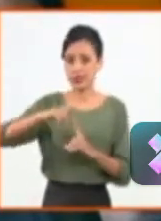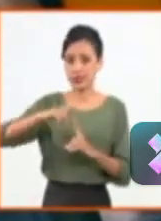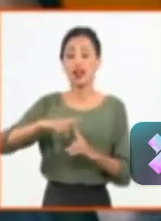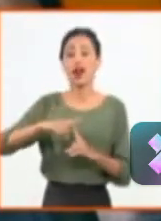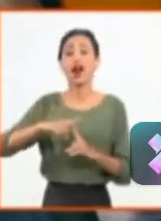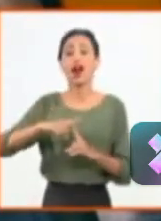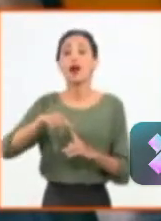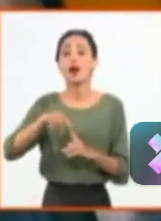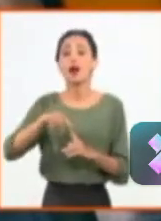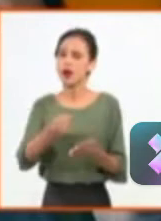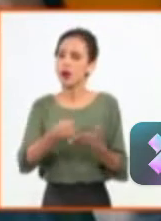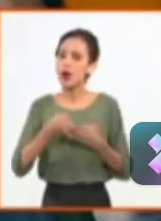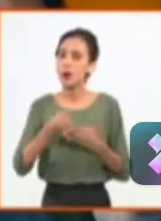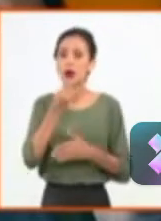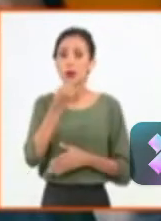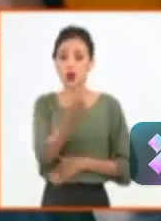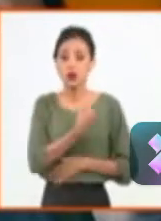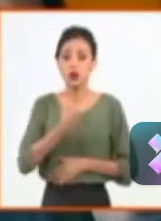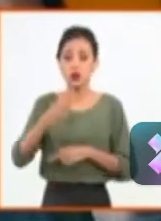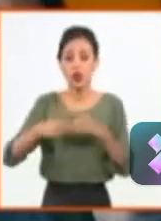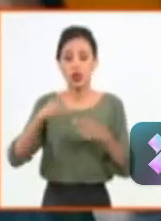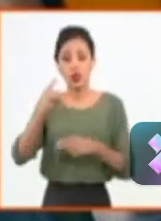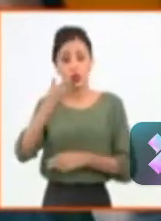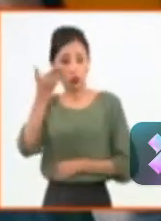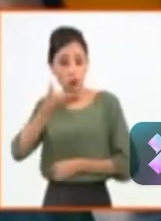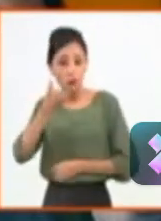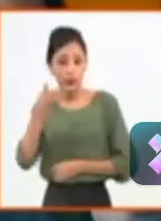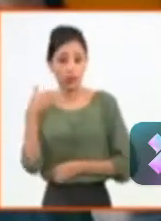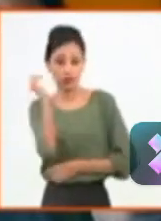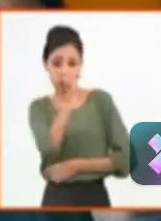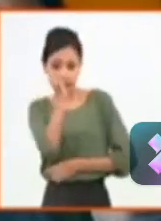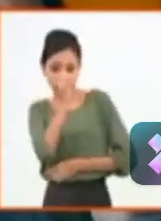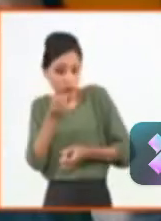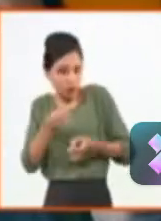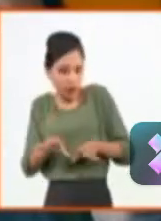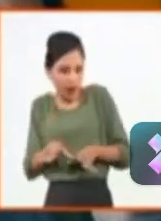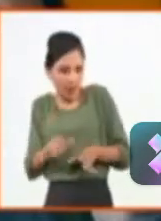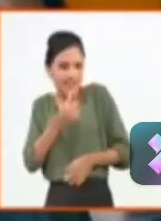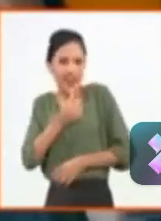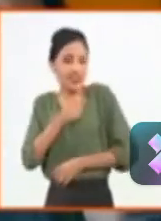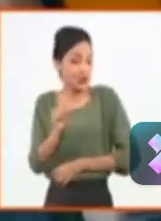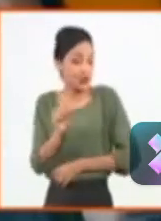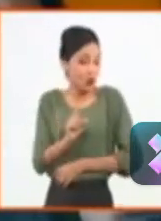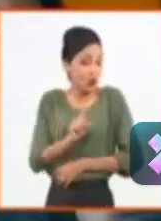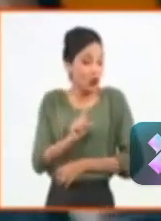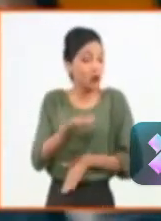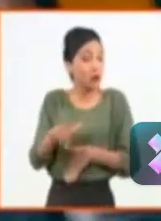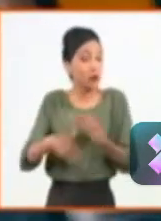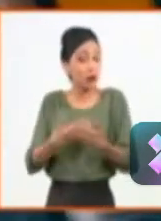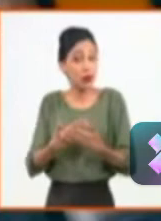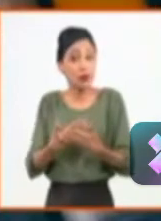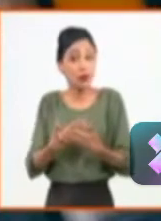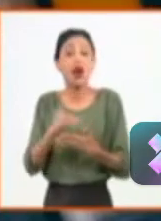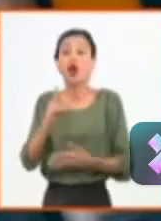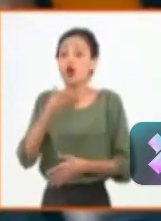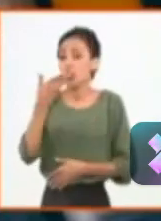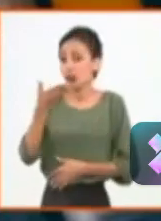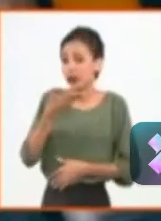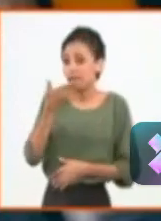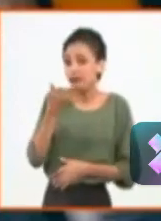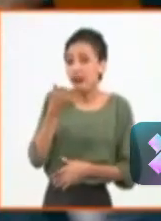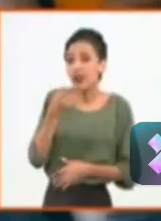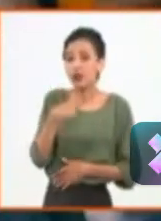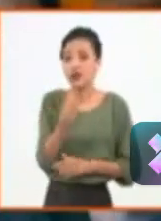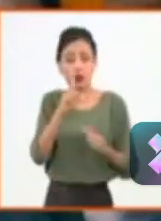sido difícil, no ha sido una filmación en condiciones normales, ha sido en contingencia, hay imágenes que hubiéramos querido hacer que no fue posible. Algunas de las